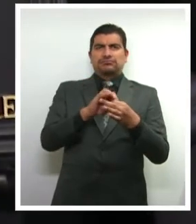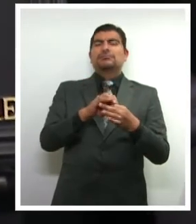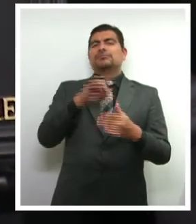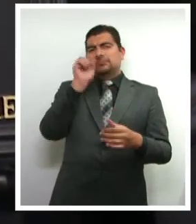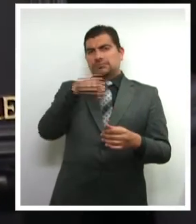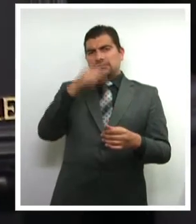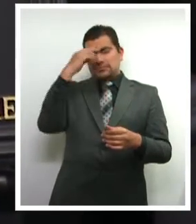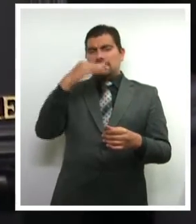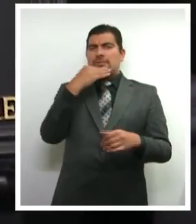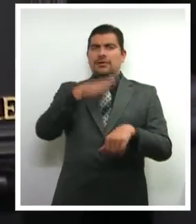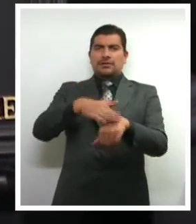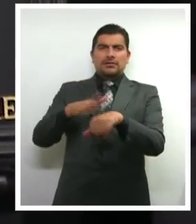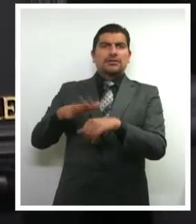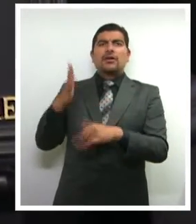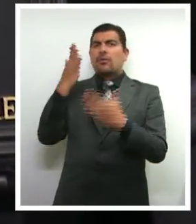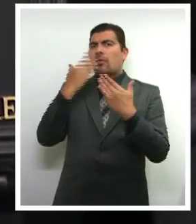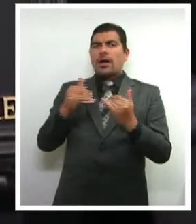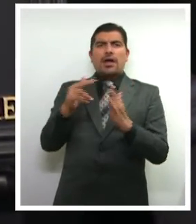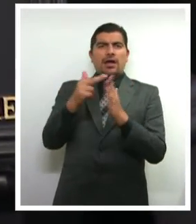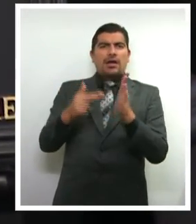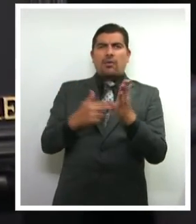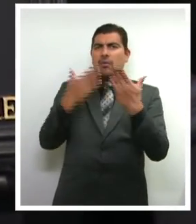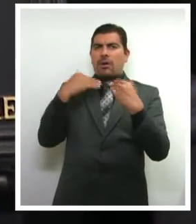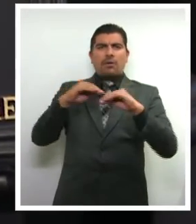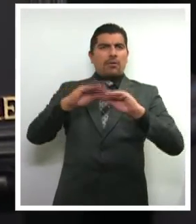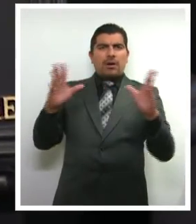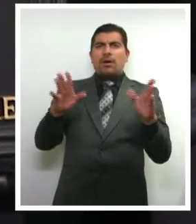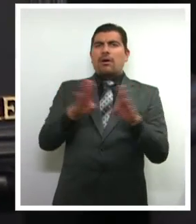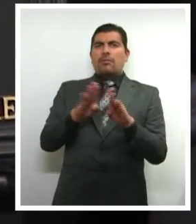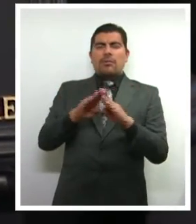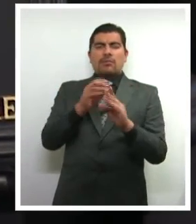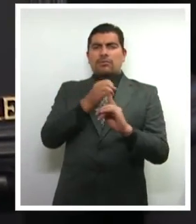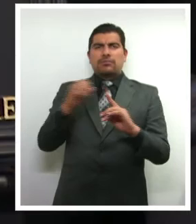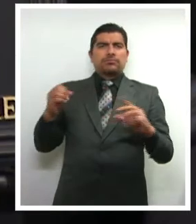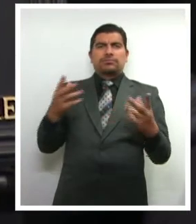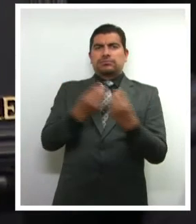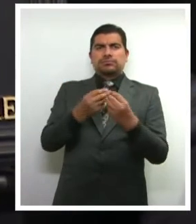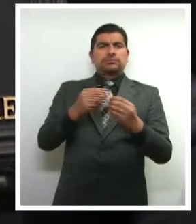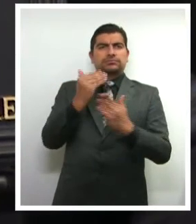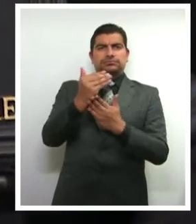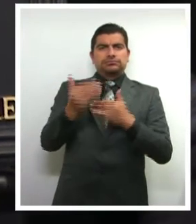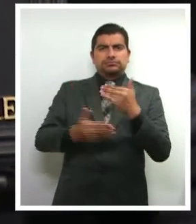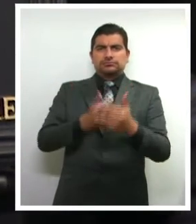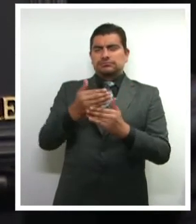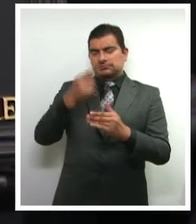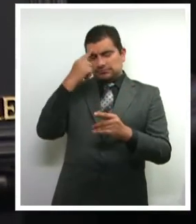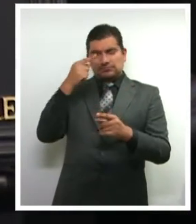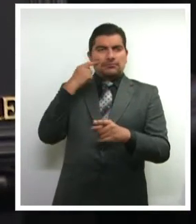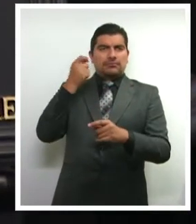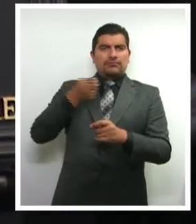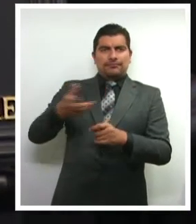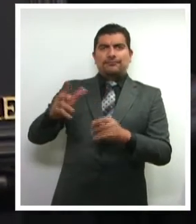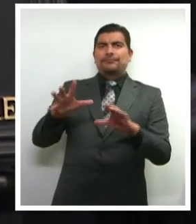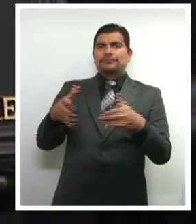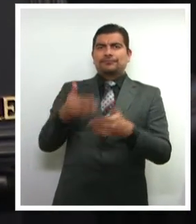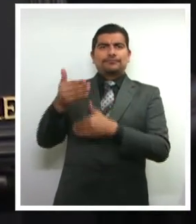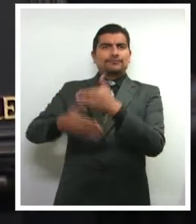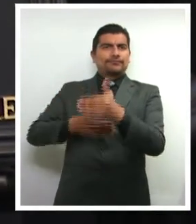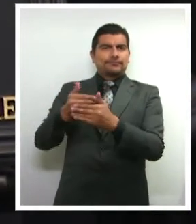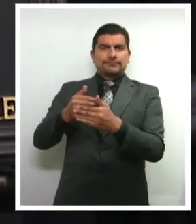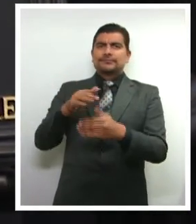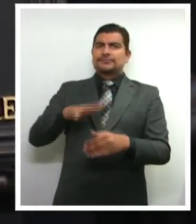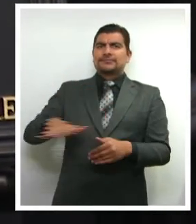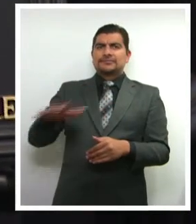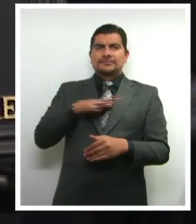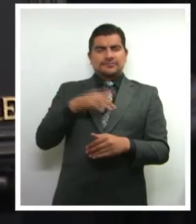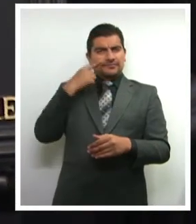señalar que al no existir reglas claras sobre la organización, desarrollo y calificación de los procesos,